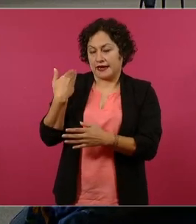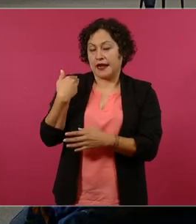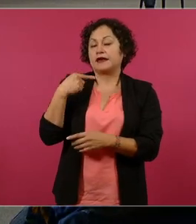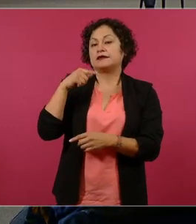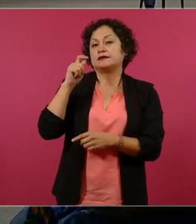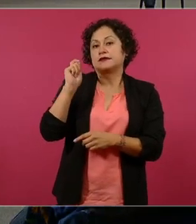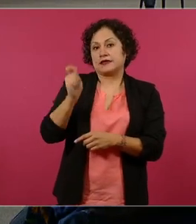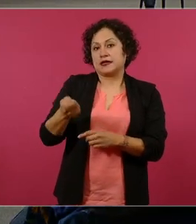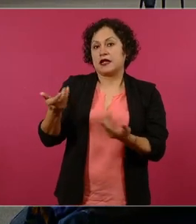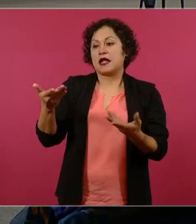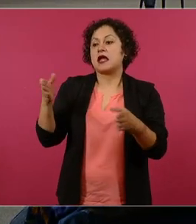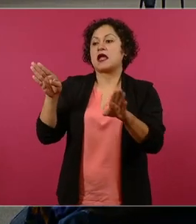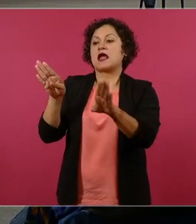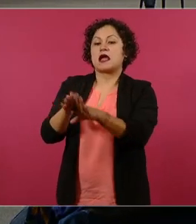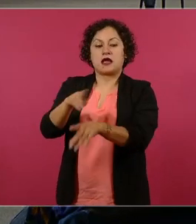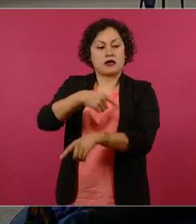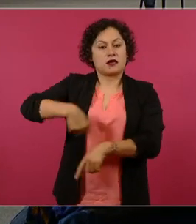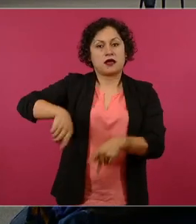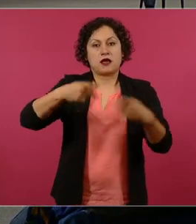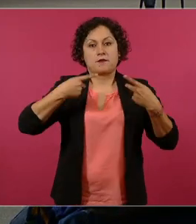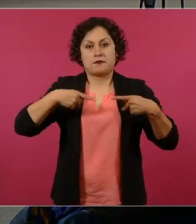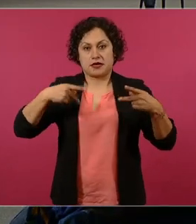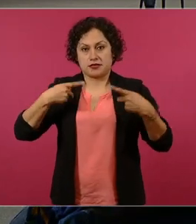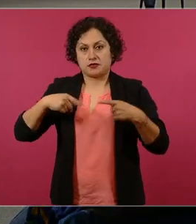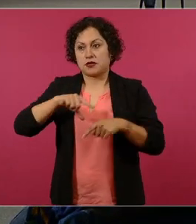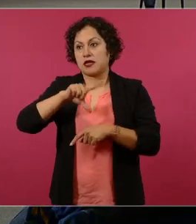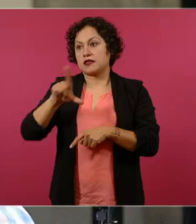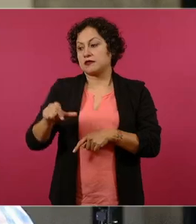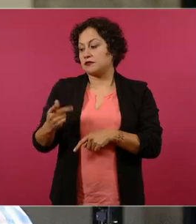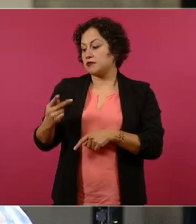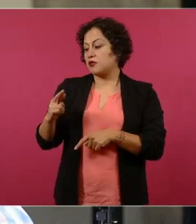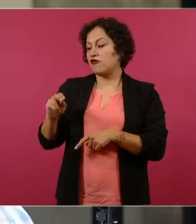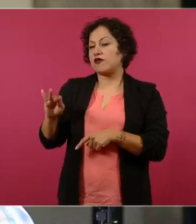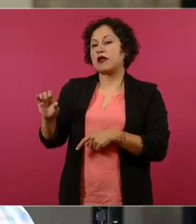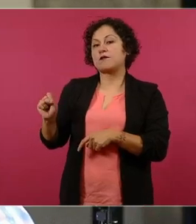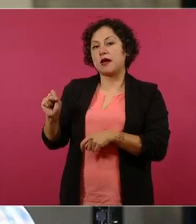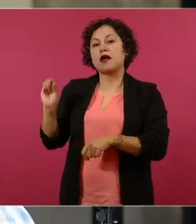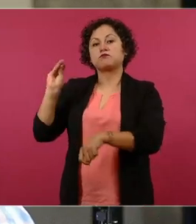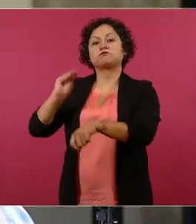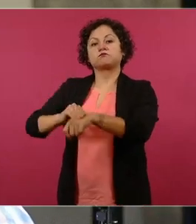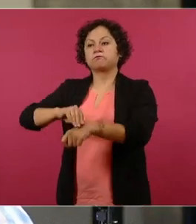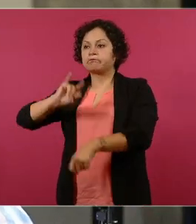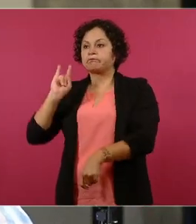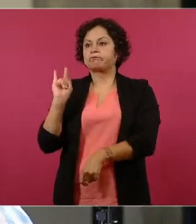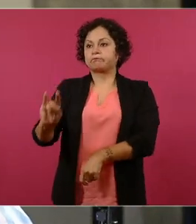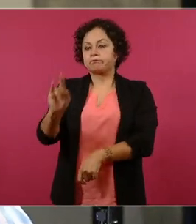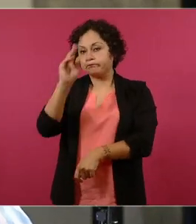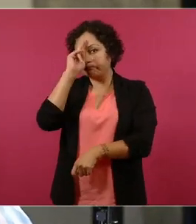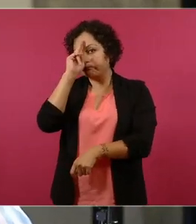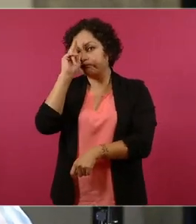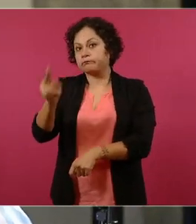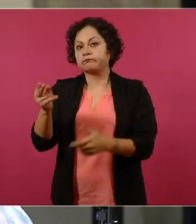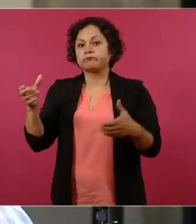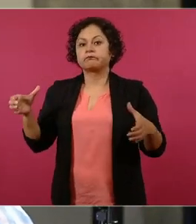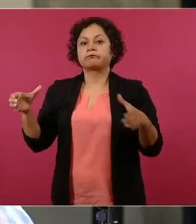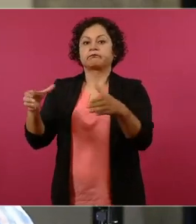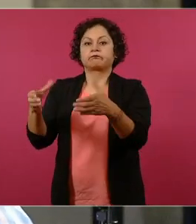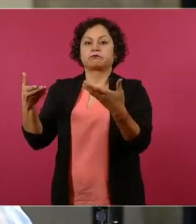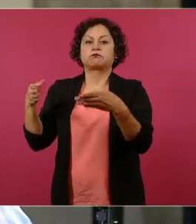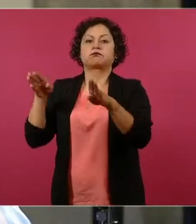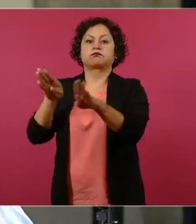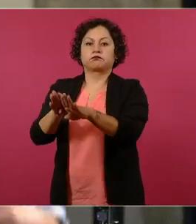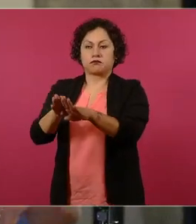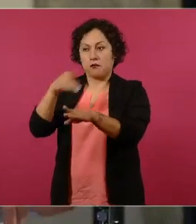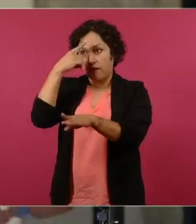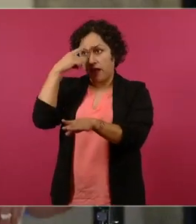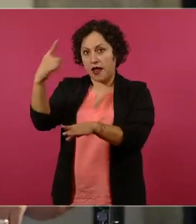formal por profepa el 30 de abril se quitaron los sellos a pesar de que no se cumplieron las medidas y para imponer la entrada de camiones